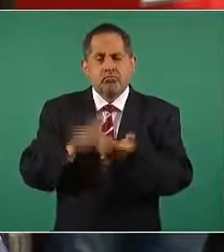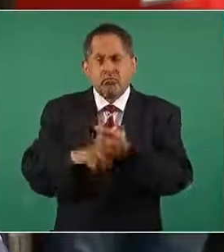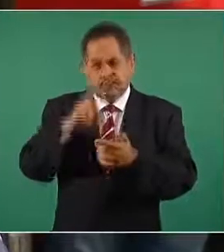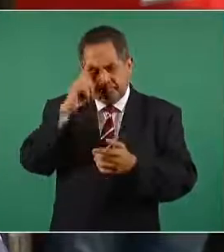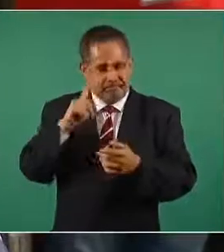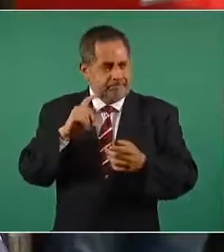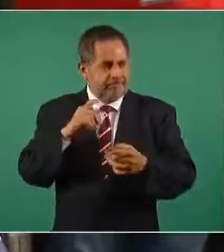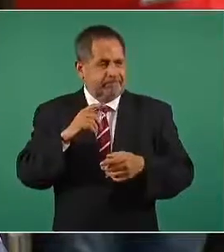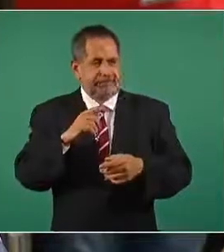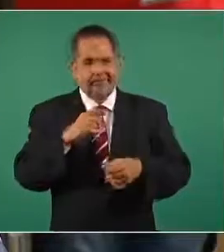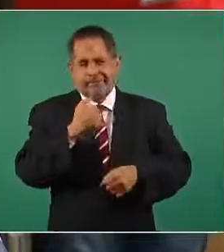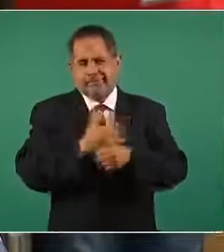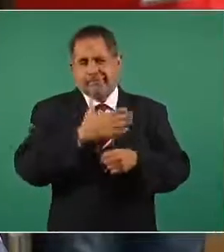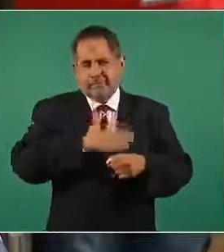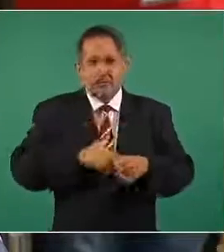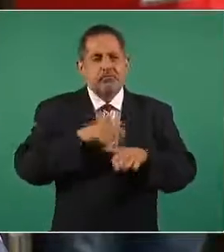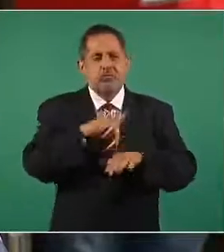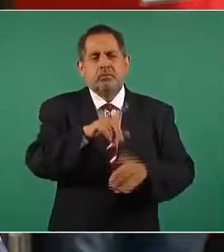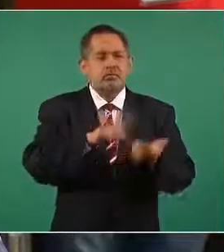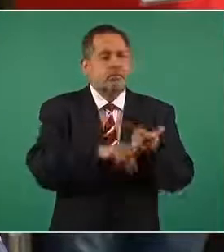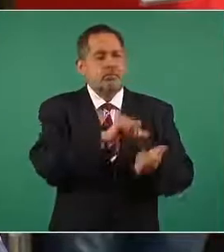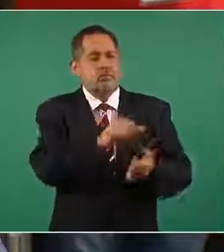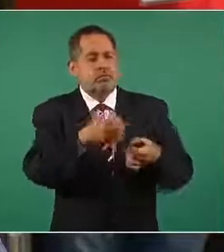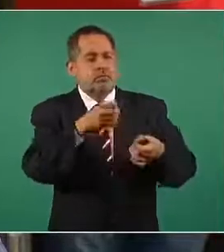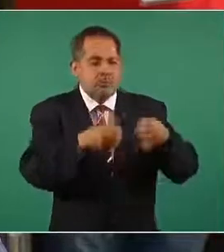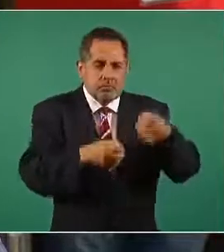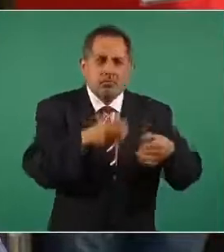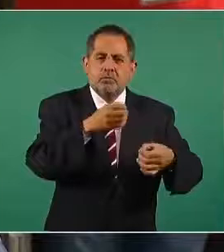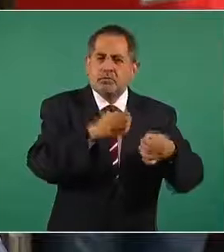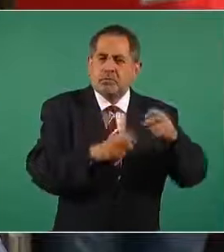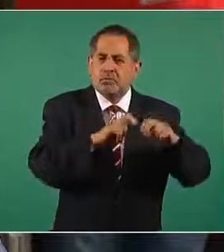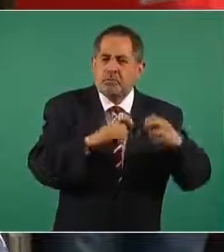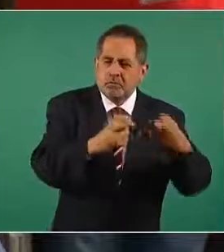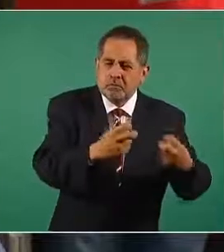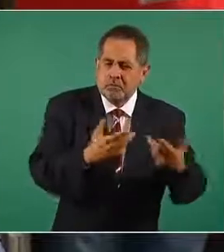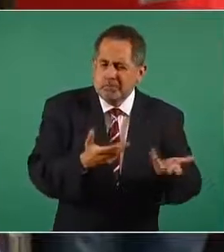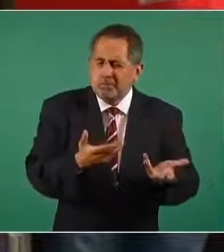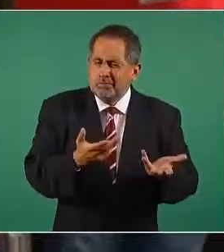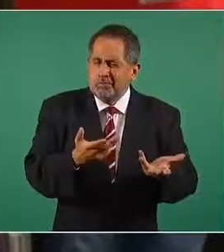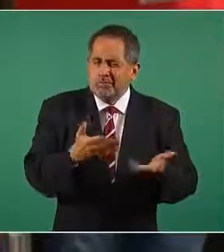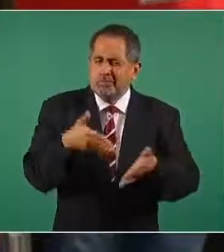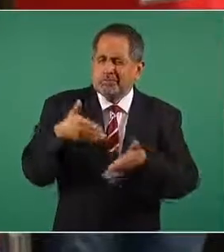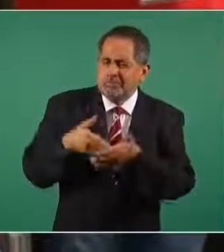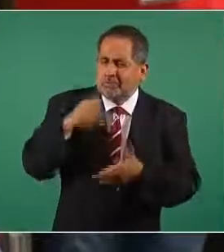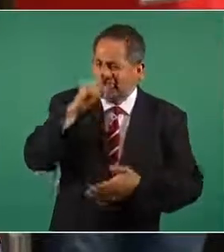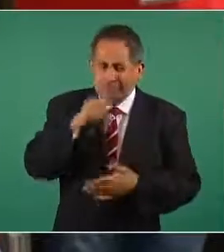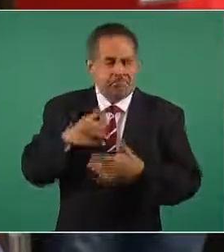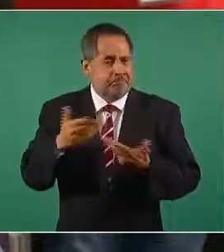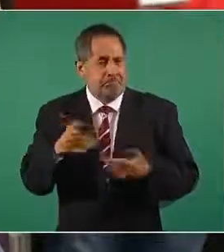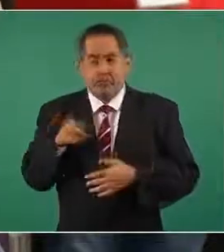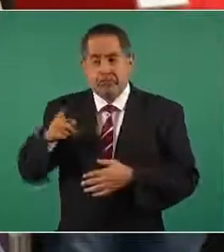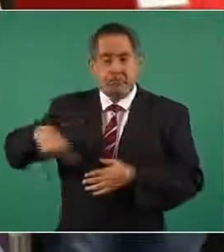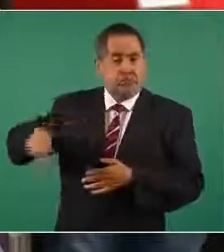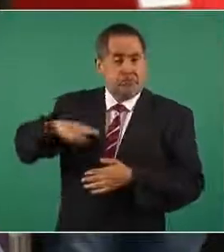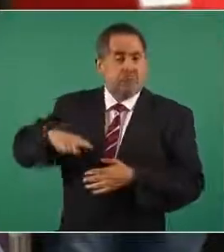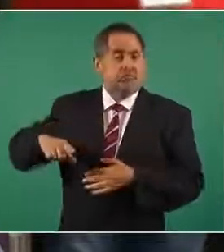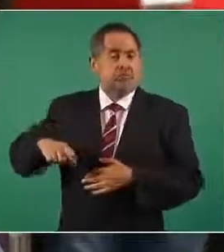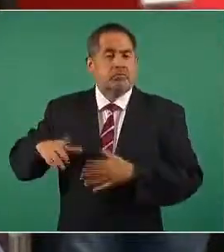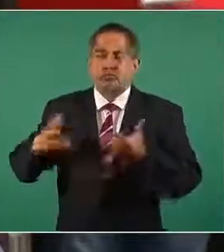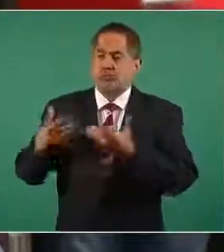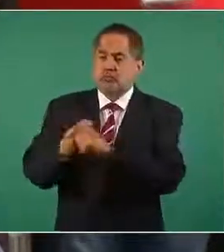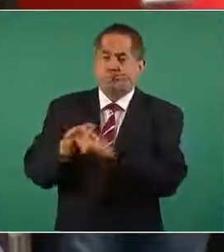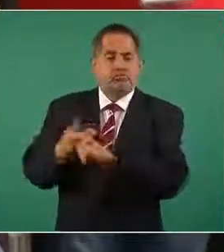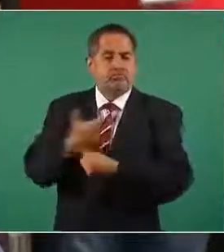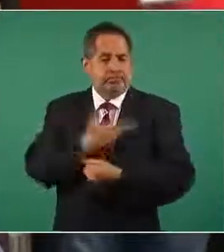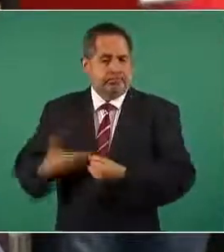la impunidad en el caso de los jueces y los magistrados? Y en el caso del Ejecutivo, ¿qué se está